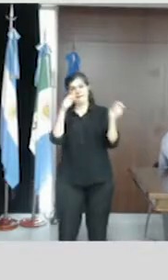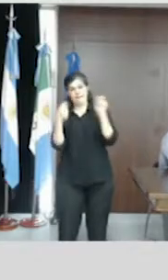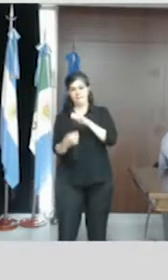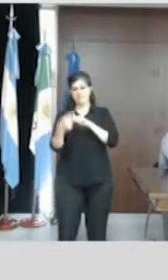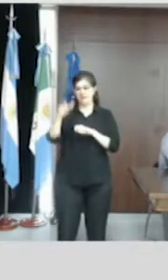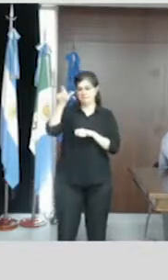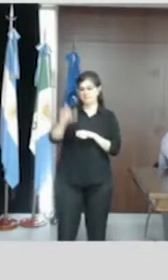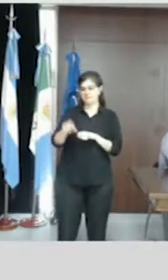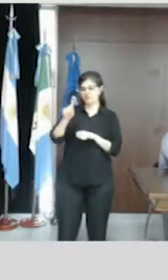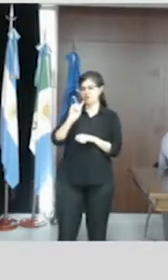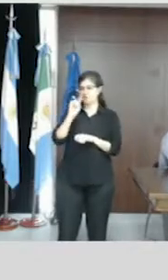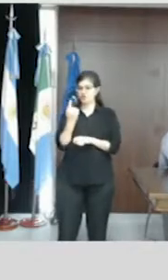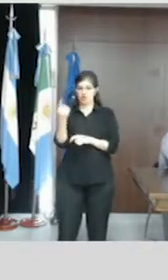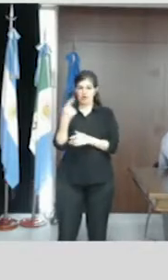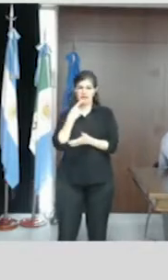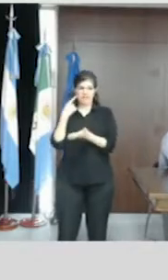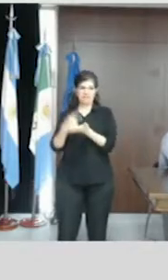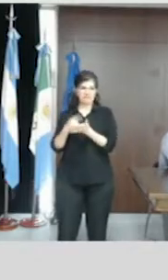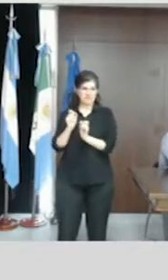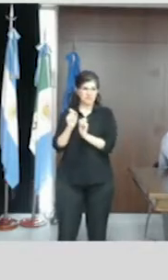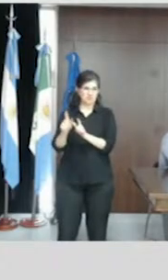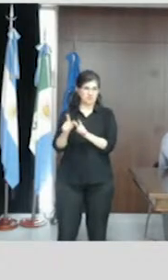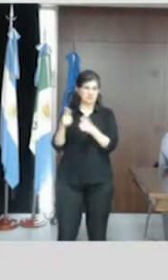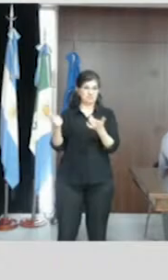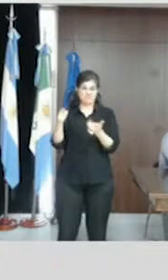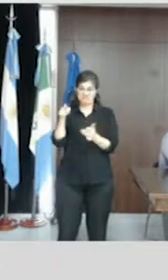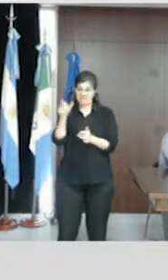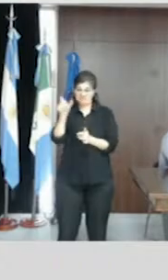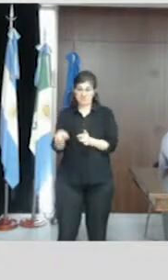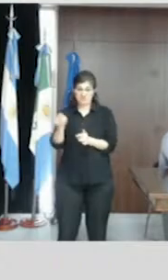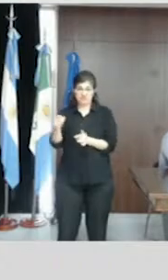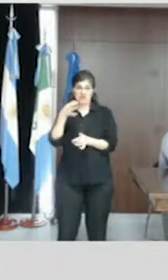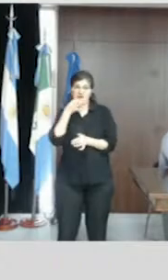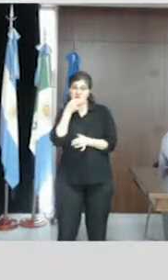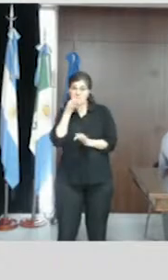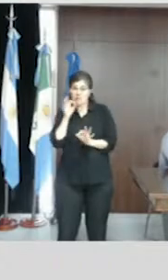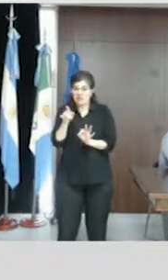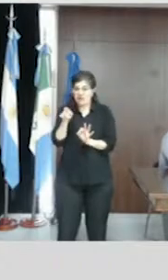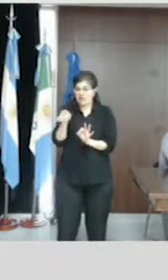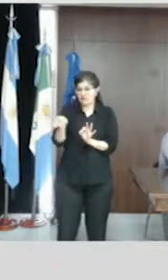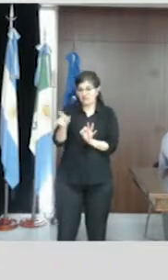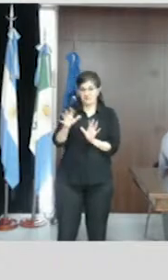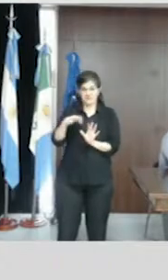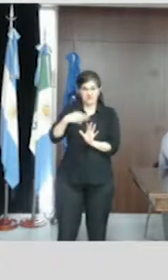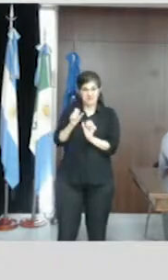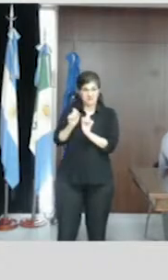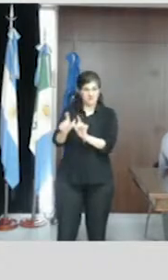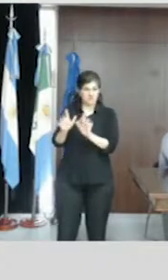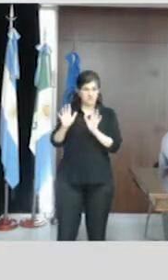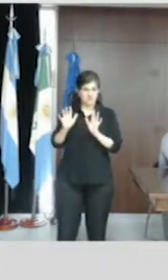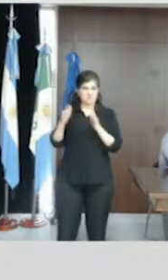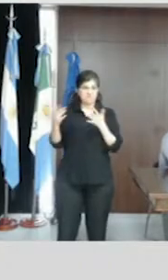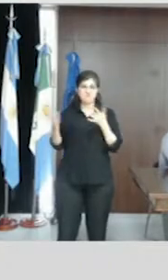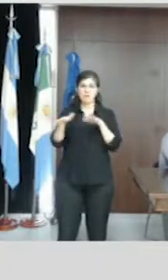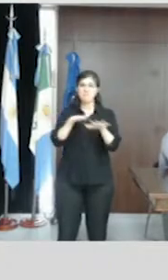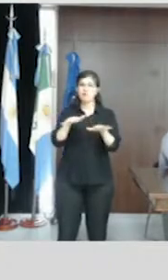autonomía, que no es otra cosa que vivir como quiero vivir, dicho muy simplemente, acompañado del movimiento